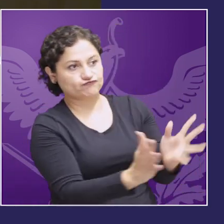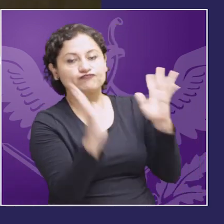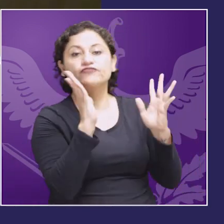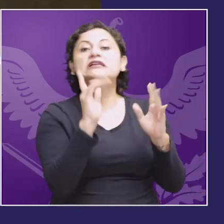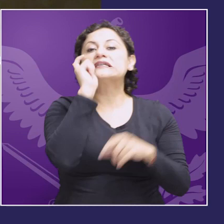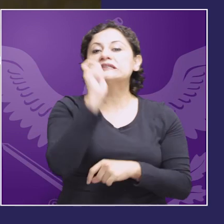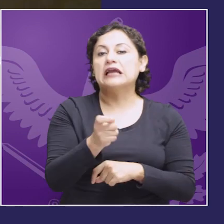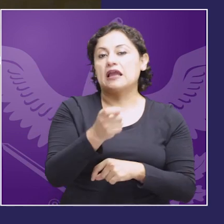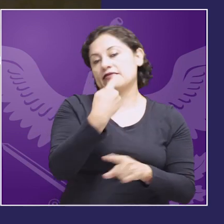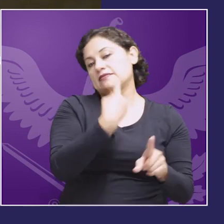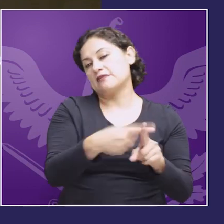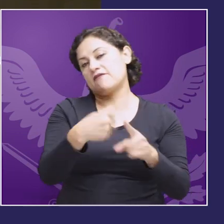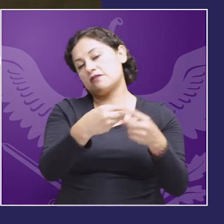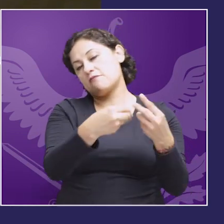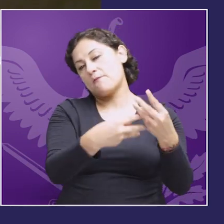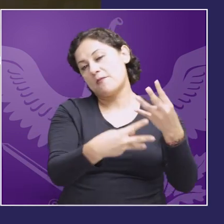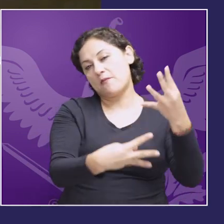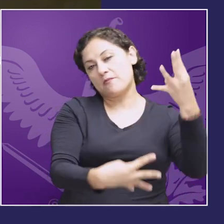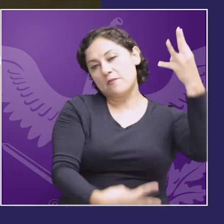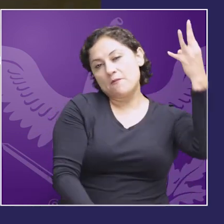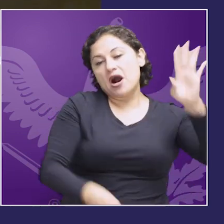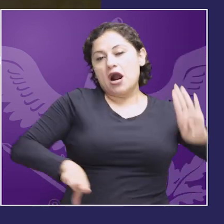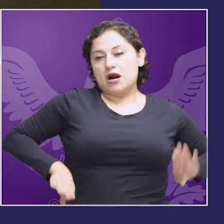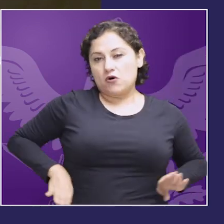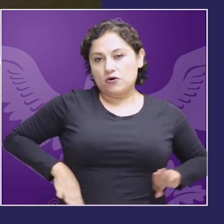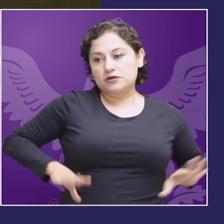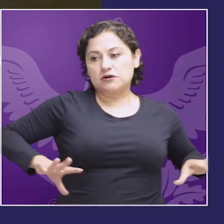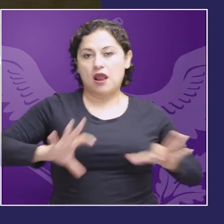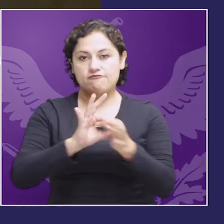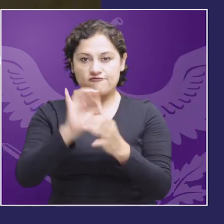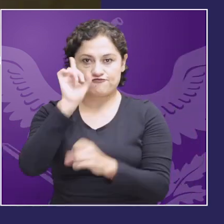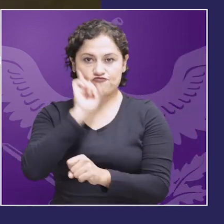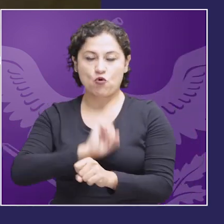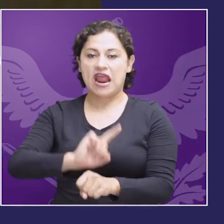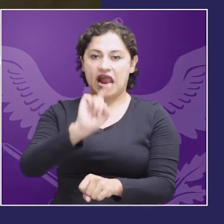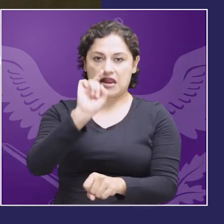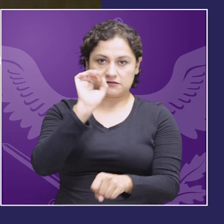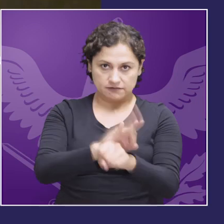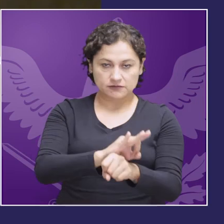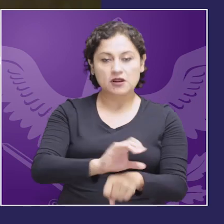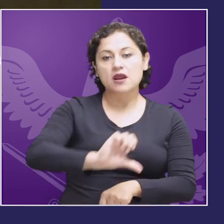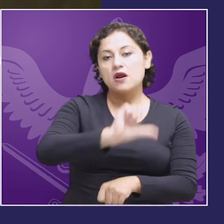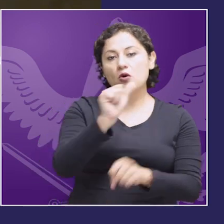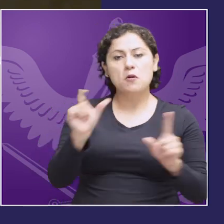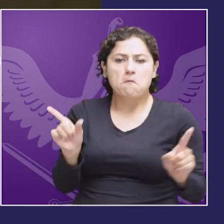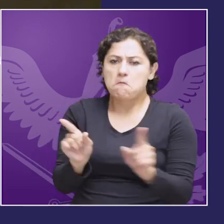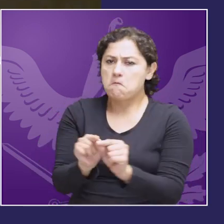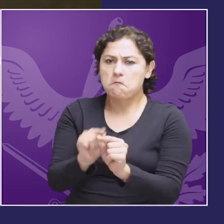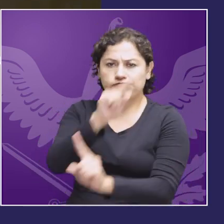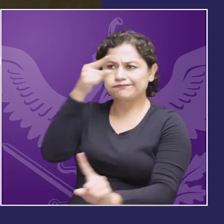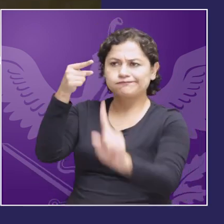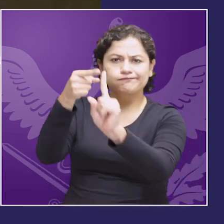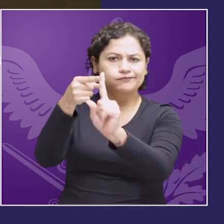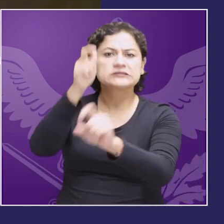muy disímbolas. Hay unos muy amplios, hay unos tipos muy amplios que establecen un gran catálogo de conductas que